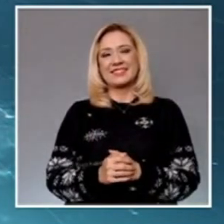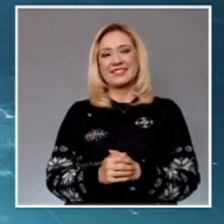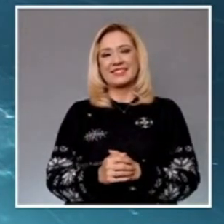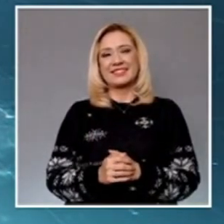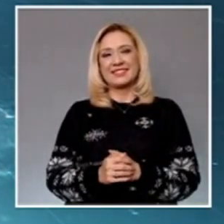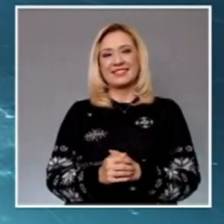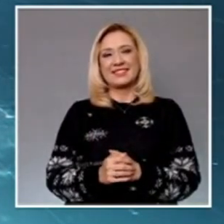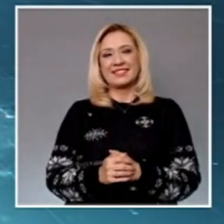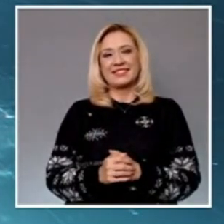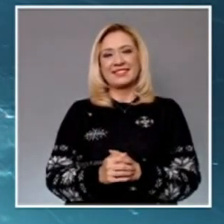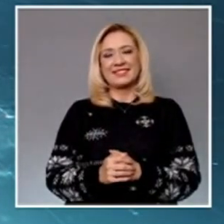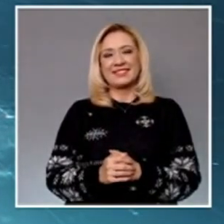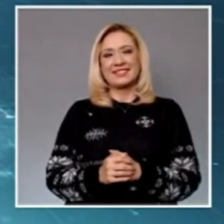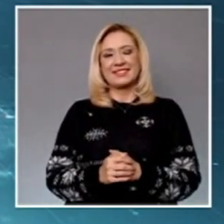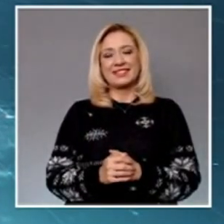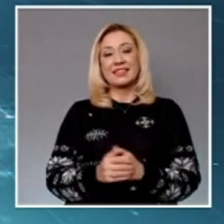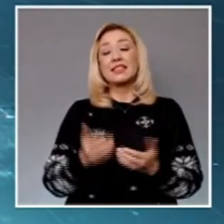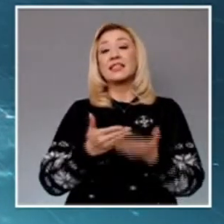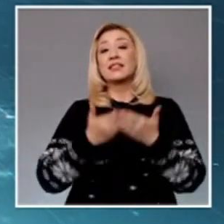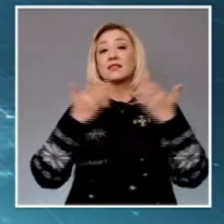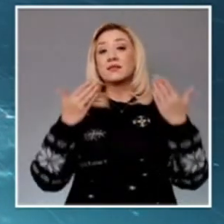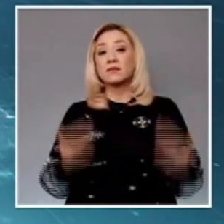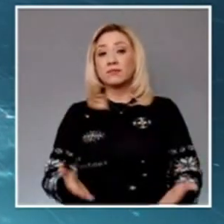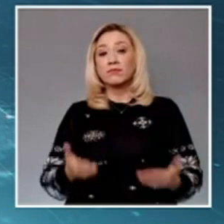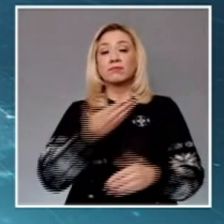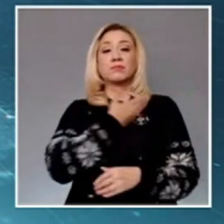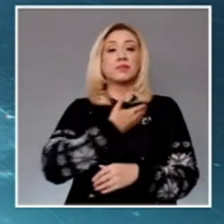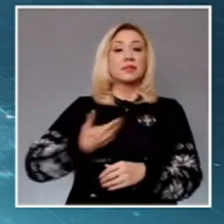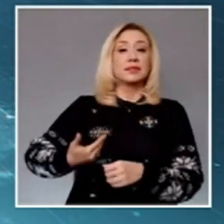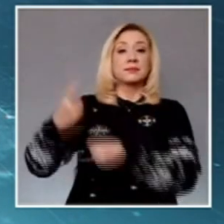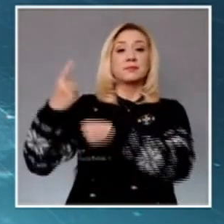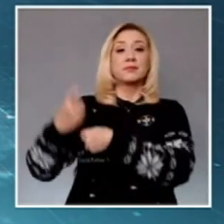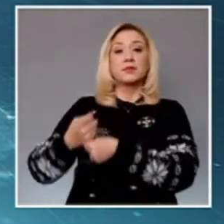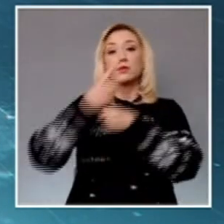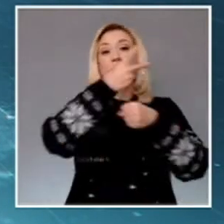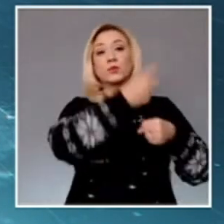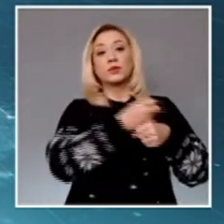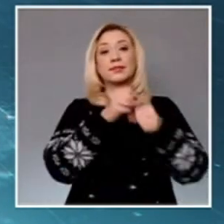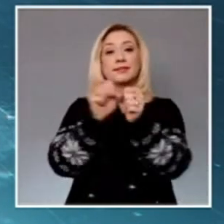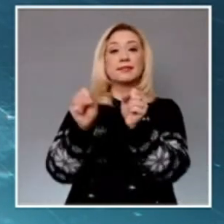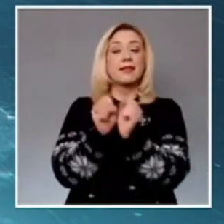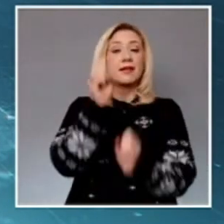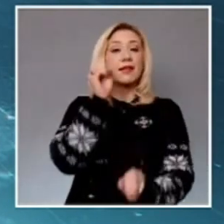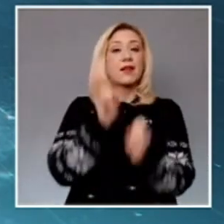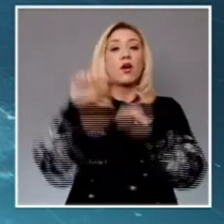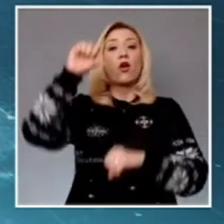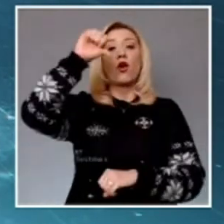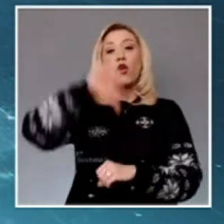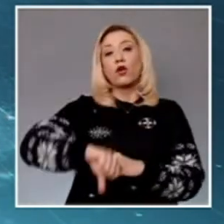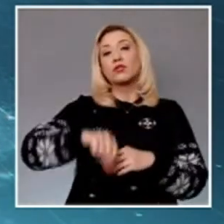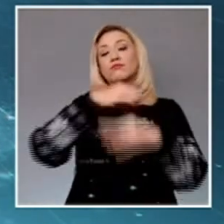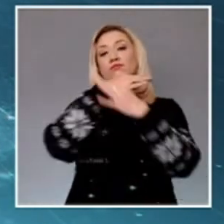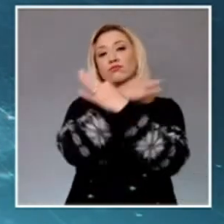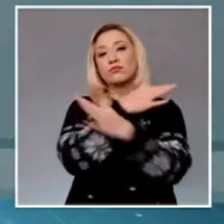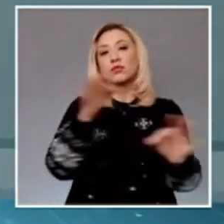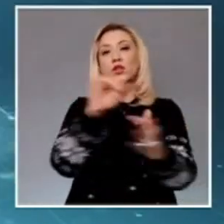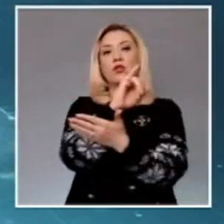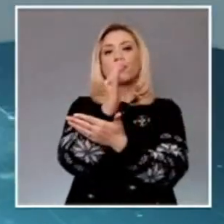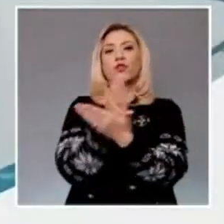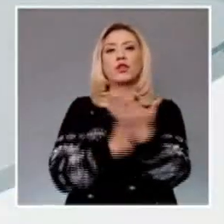Los ministros presidentes de la primera y segunda salas de la Corte rinden su informe de labores 2023.